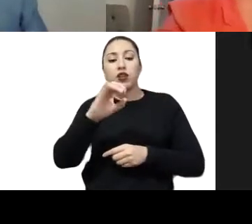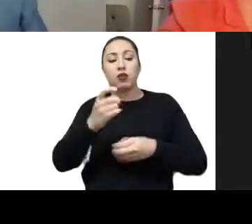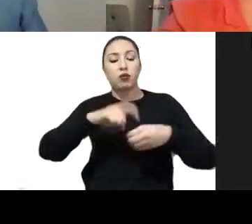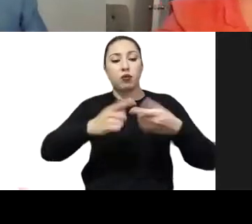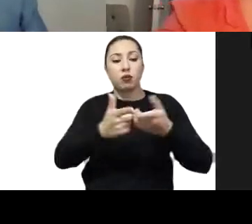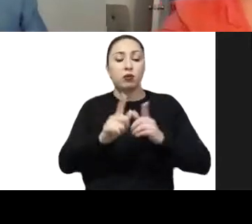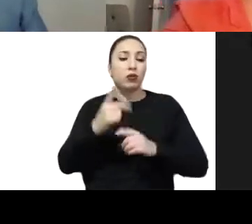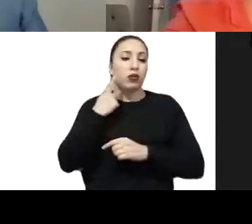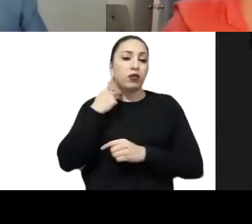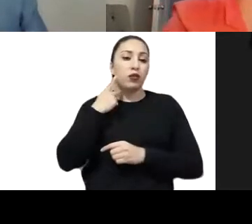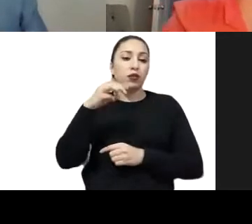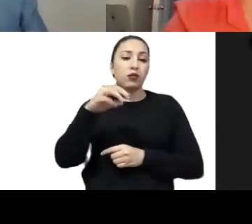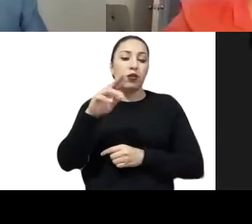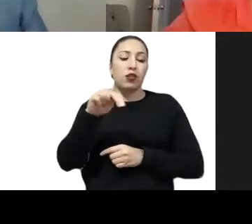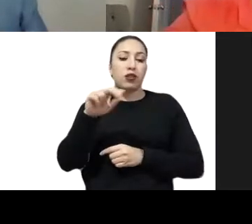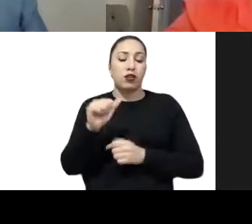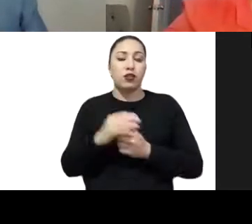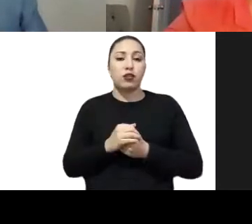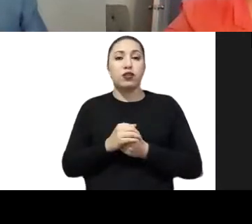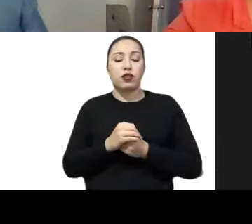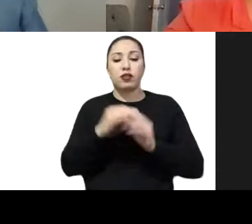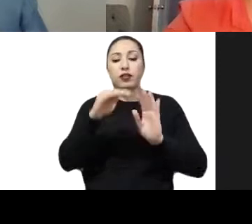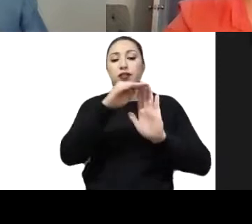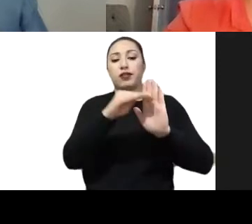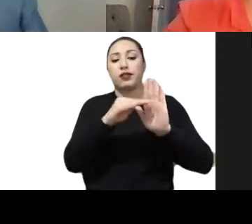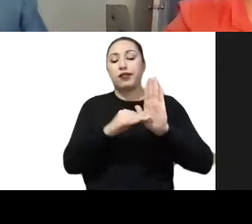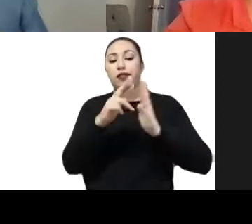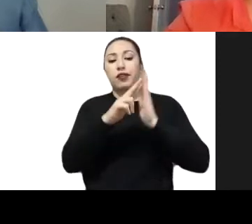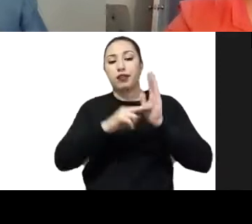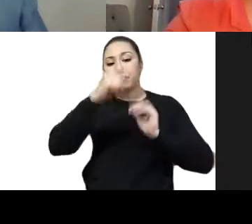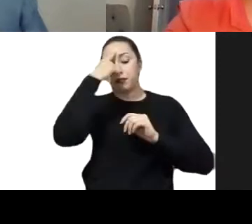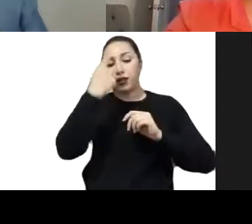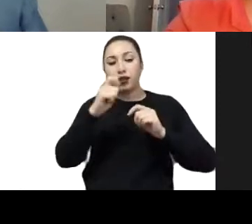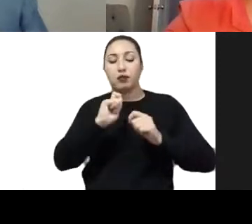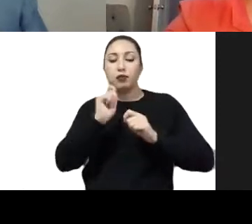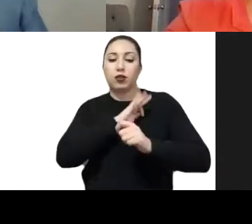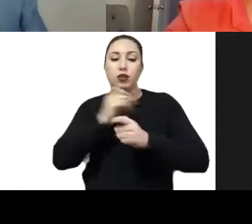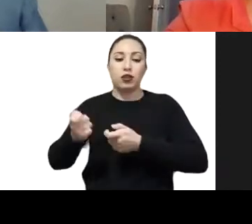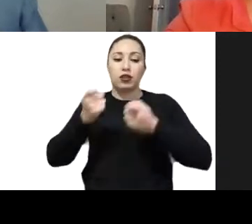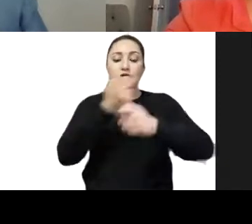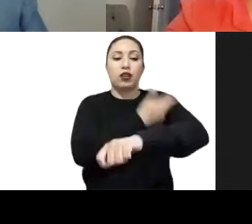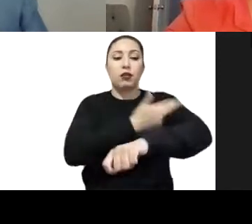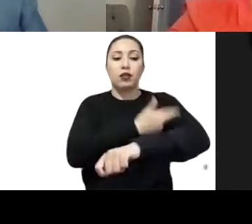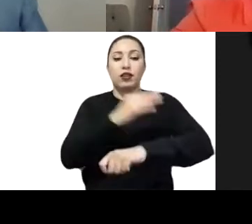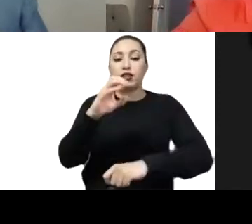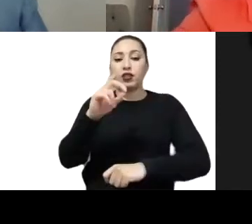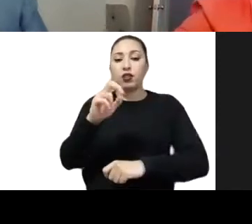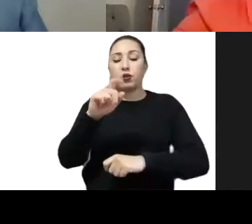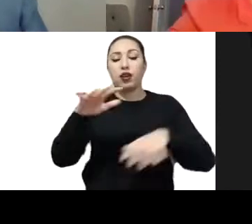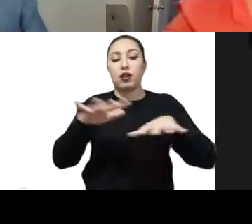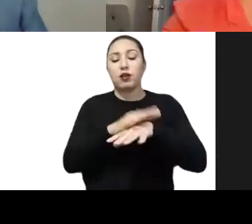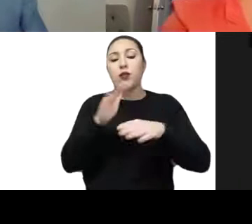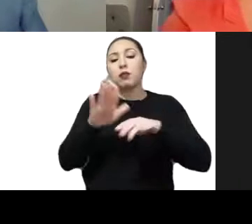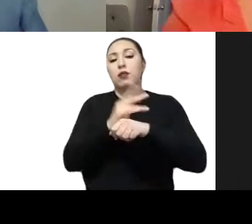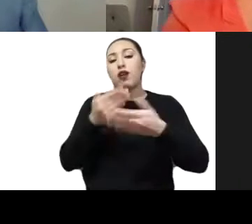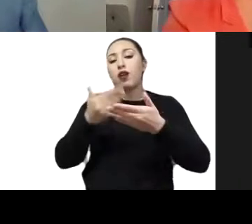Morena. Los requisitos para obtener la cédula profesional cambiaron a partir de la publicación del decreto por el que se